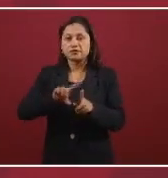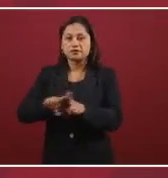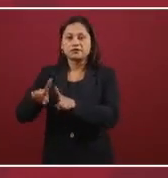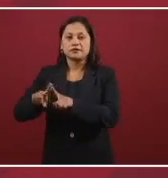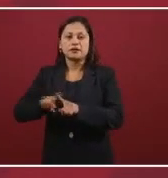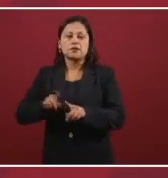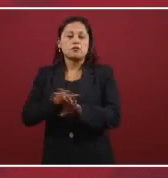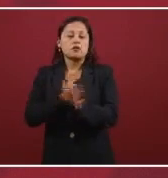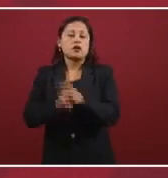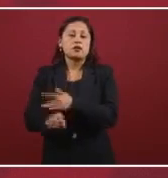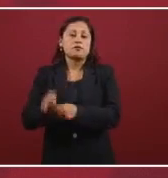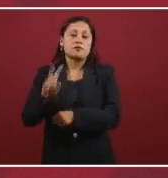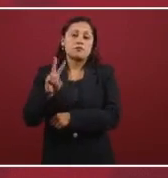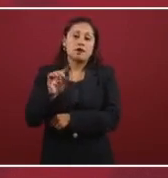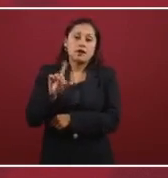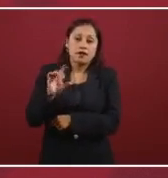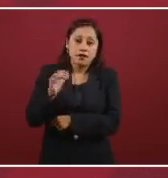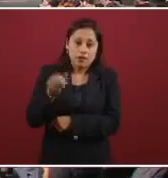a Campa,